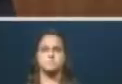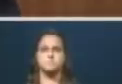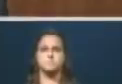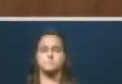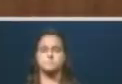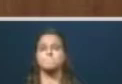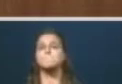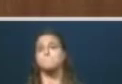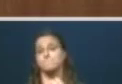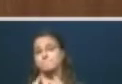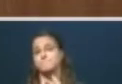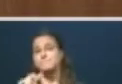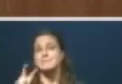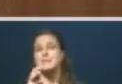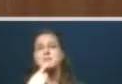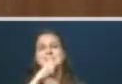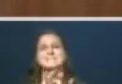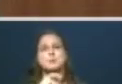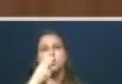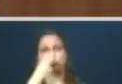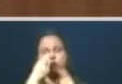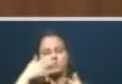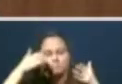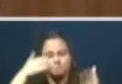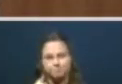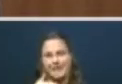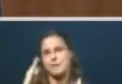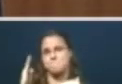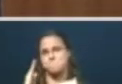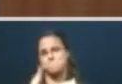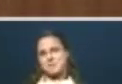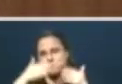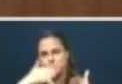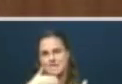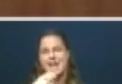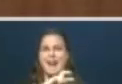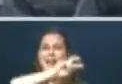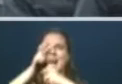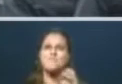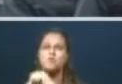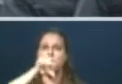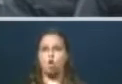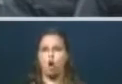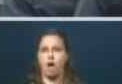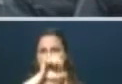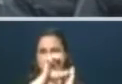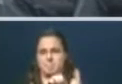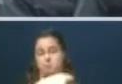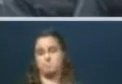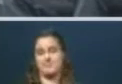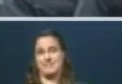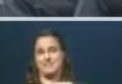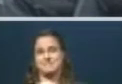por otro lado también en sede de los grandes servicios públicos en la que quiero abordar al menos en parte la reforma local estatal la ley de racionalización